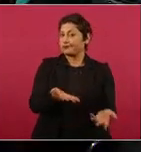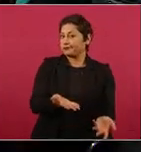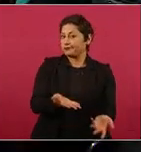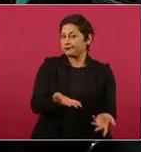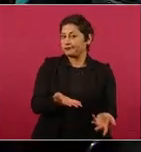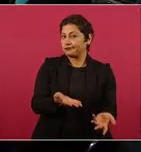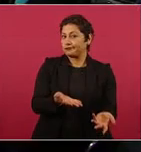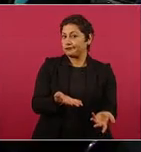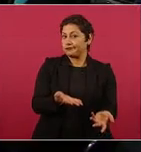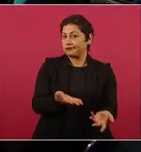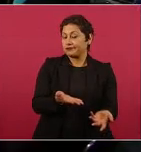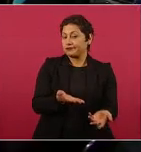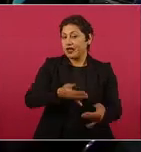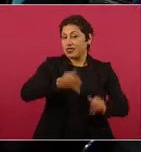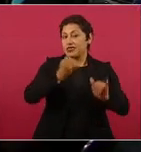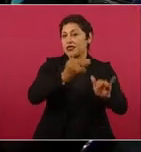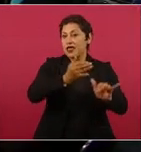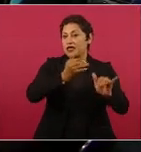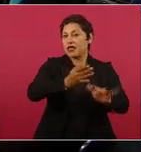les va mal.